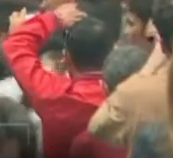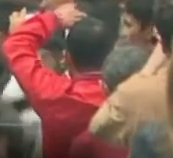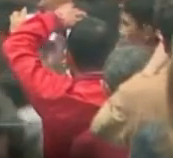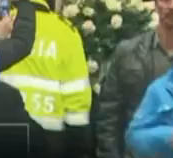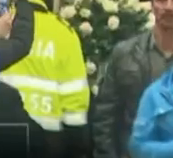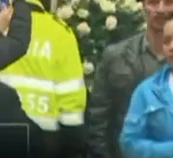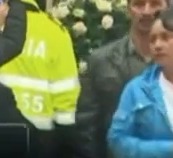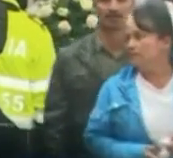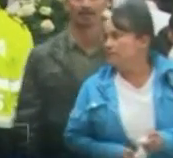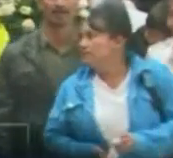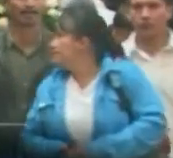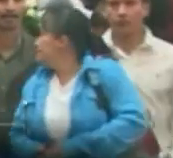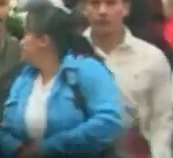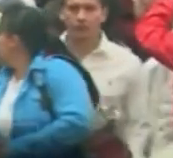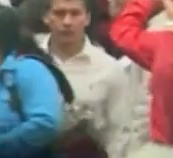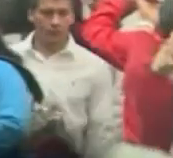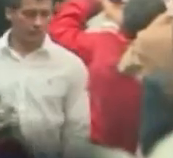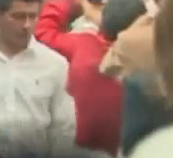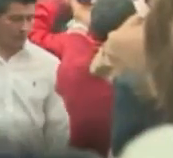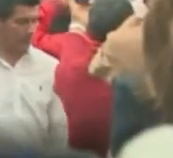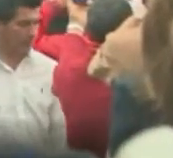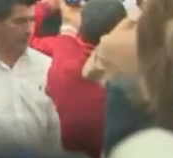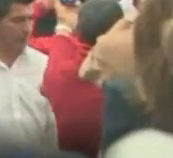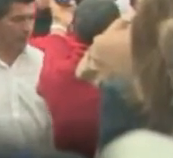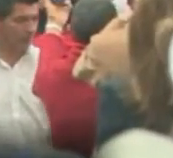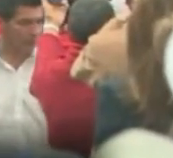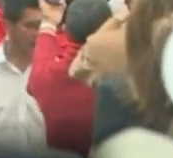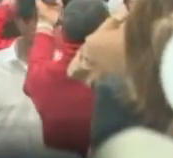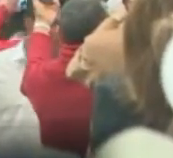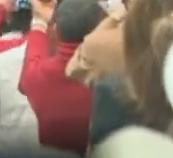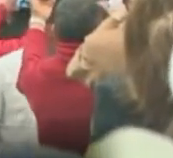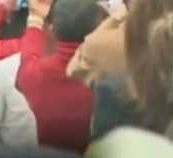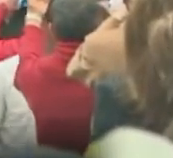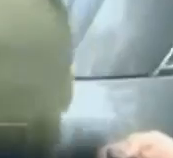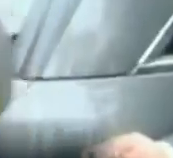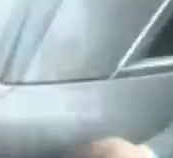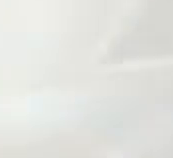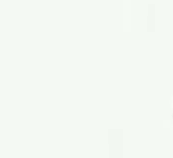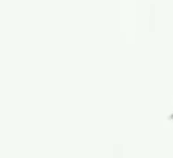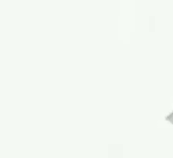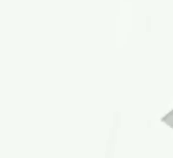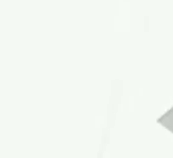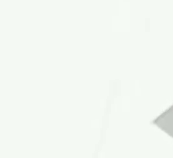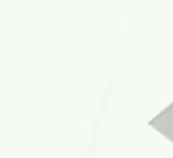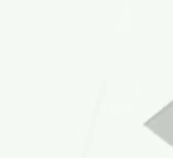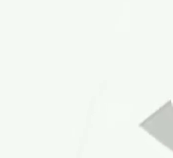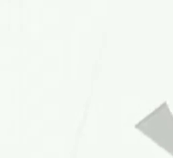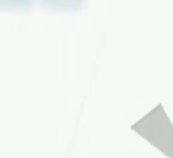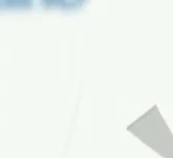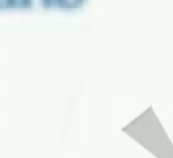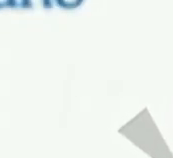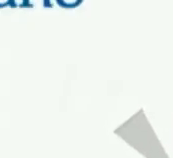internacional, Colombia despidió a la niña indígena asesinada en Bogotá.